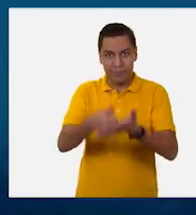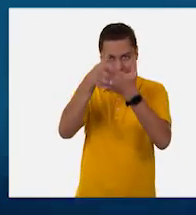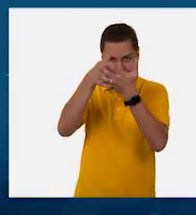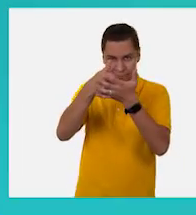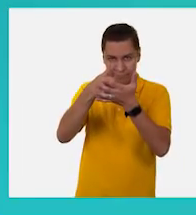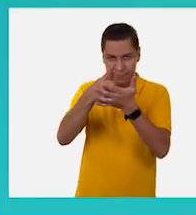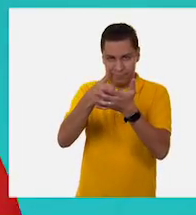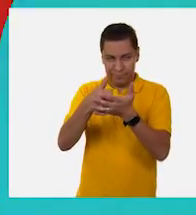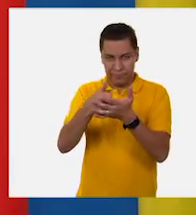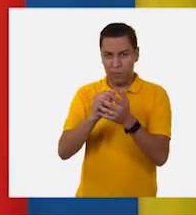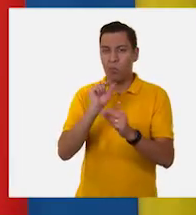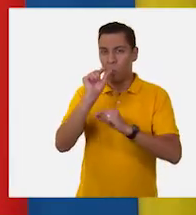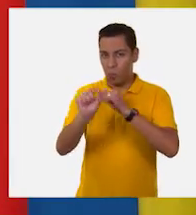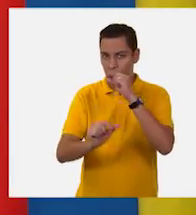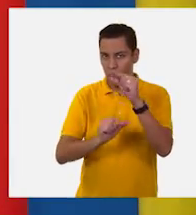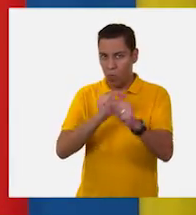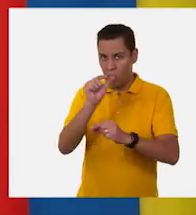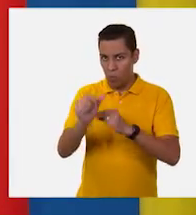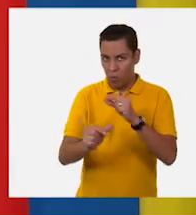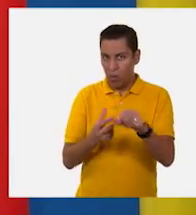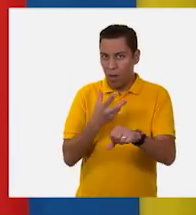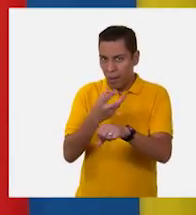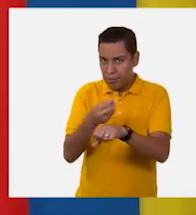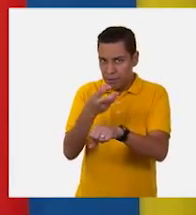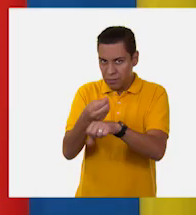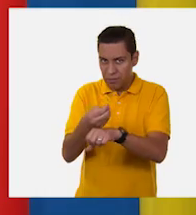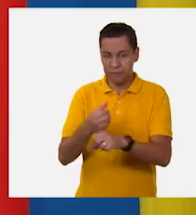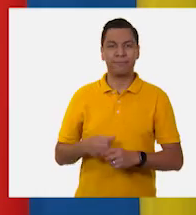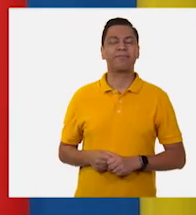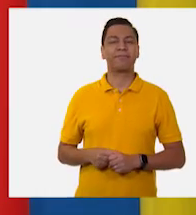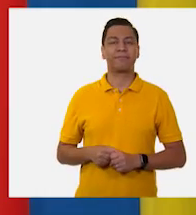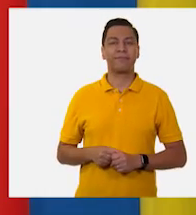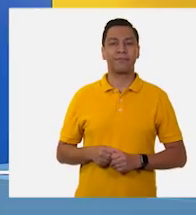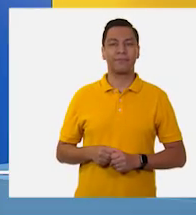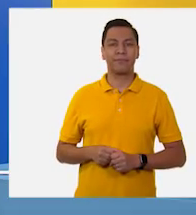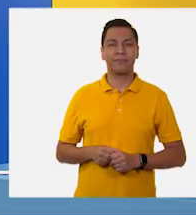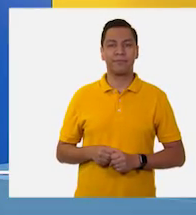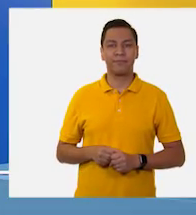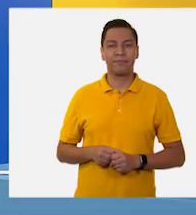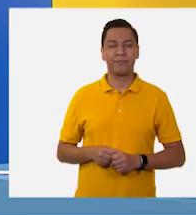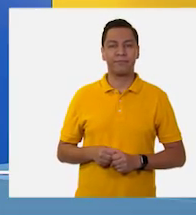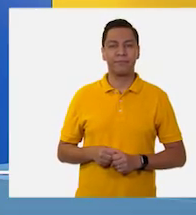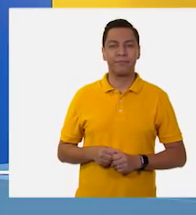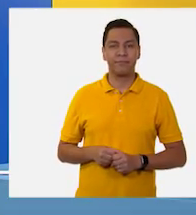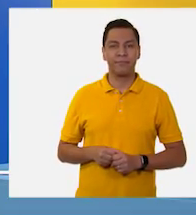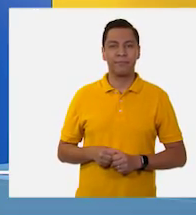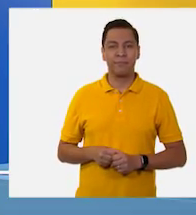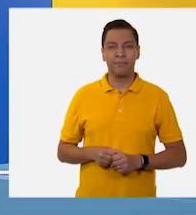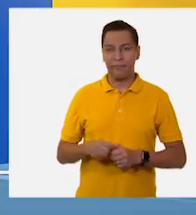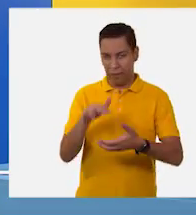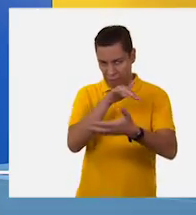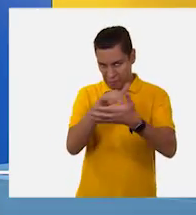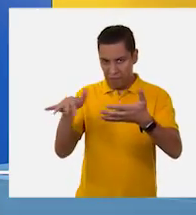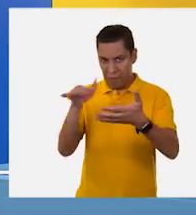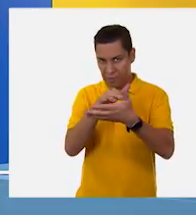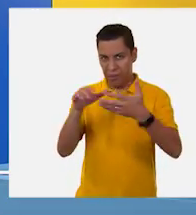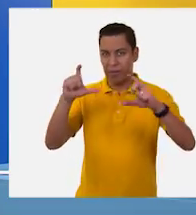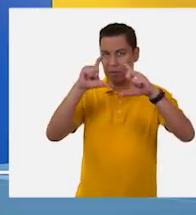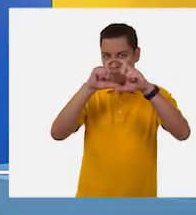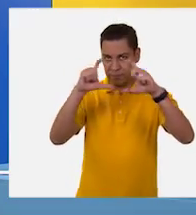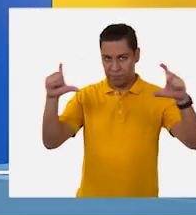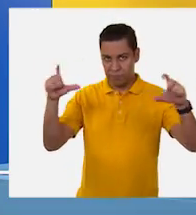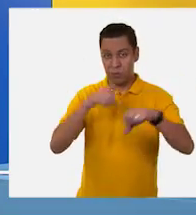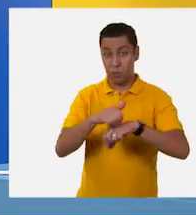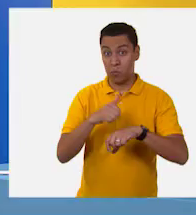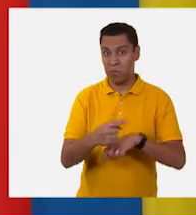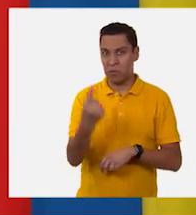problemas. Muy bien, maestro Ciel, aquí lo tenemos listo ya. Muy bien, Jenny, ¿me ayudas a leer la consigna y el primer problema,